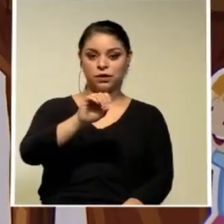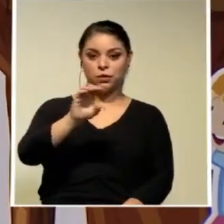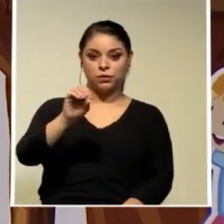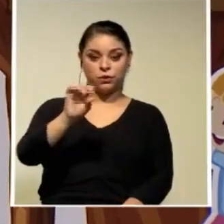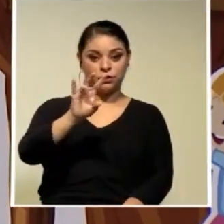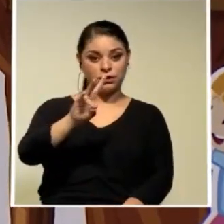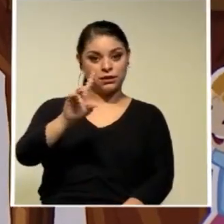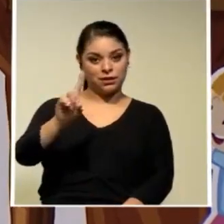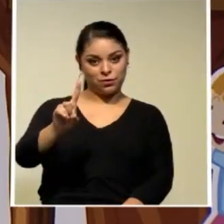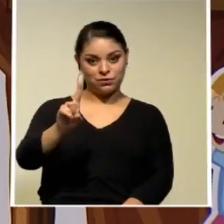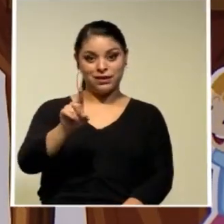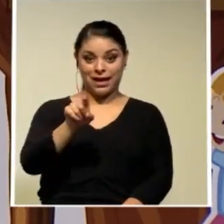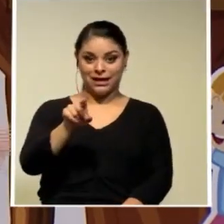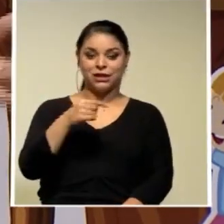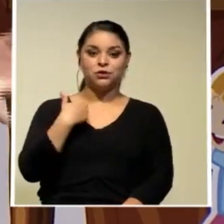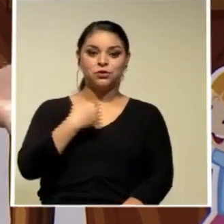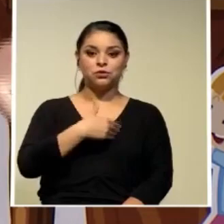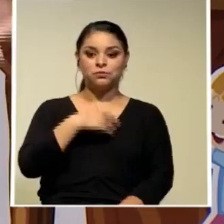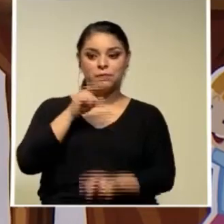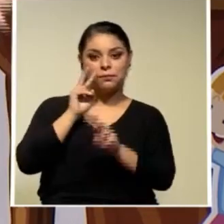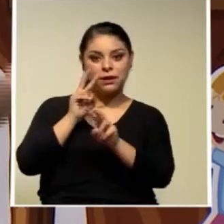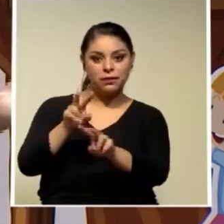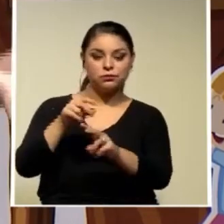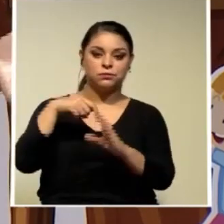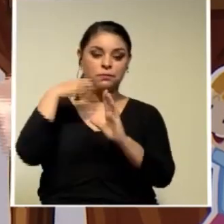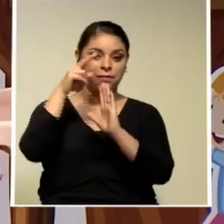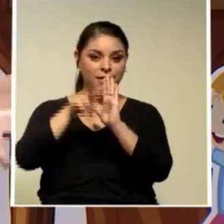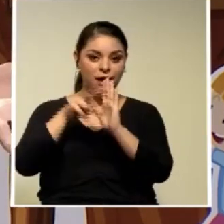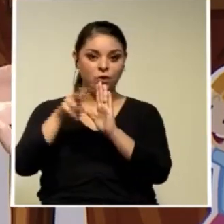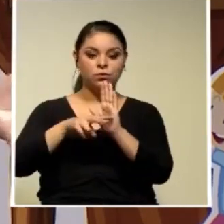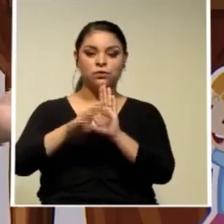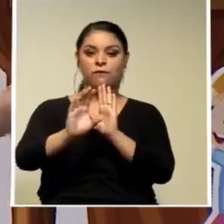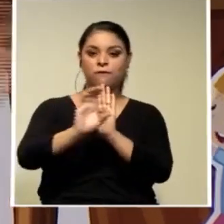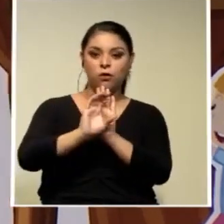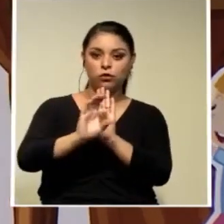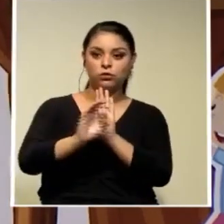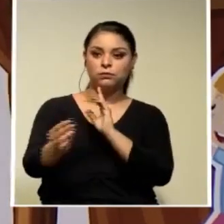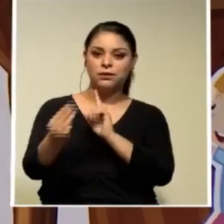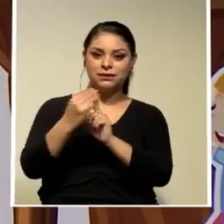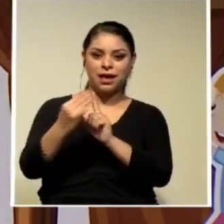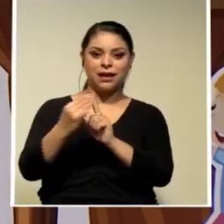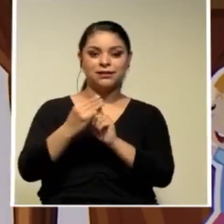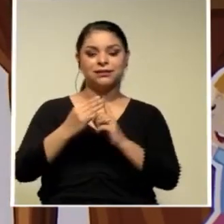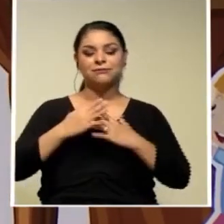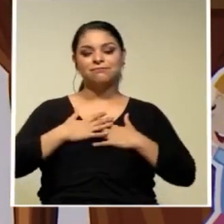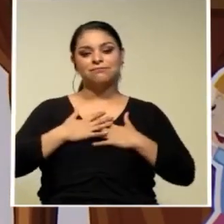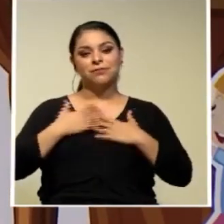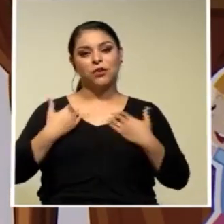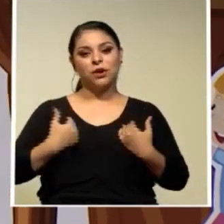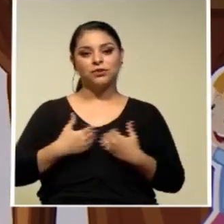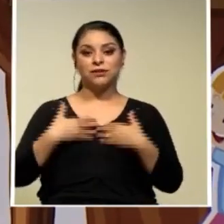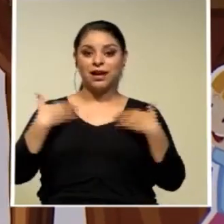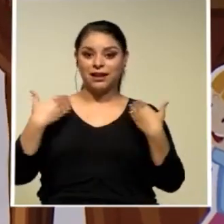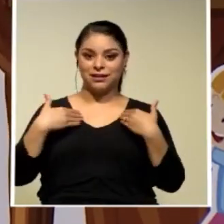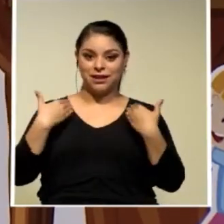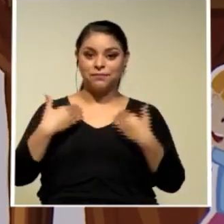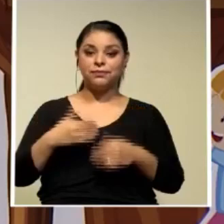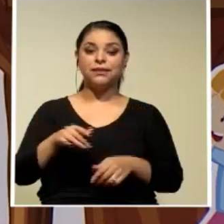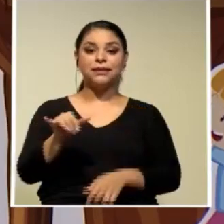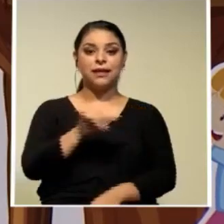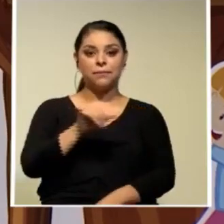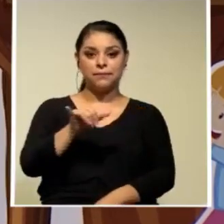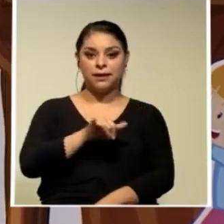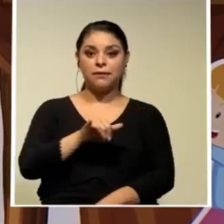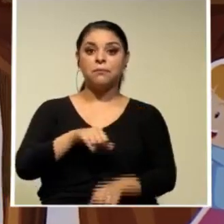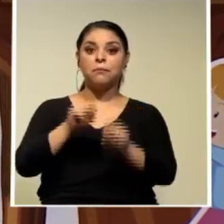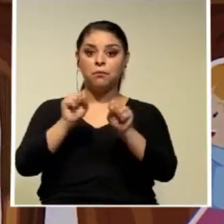83980071, que es donde nosotros vemos los videos, las fotos, los mensajes que nos mandan y nos llenan el corazón de alegría. Y también a seguirnos